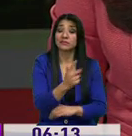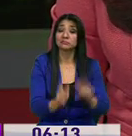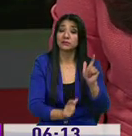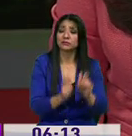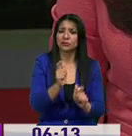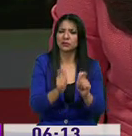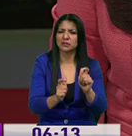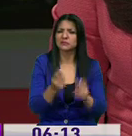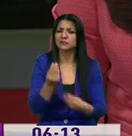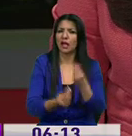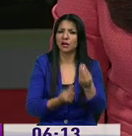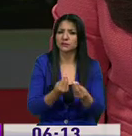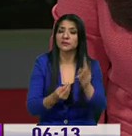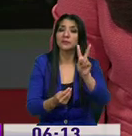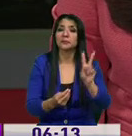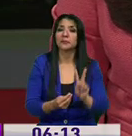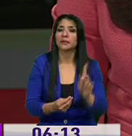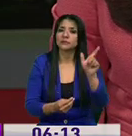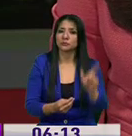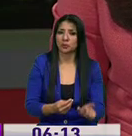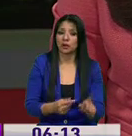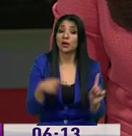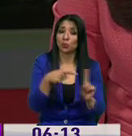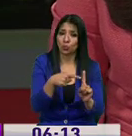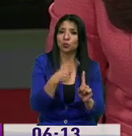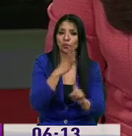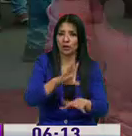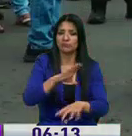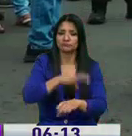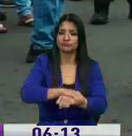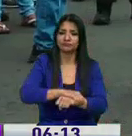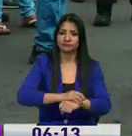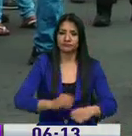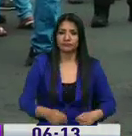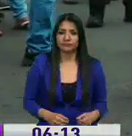aparentemente venezolanos uno de ellos fue detenido